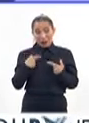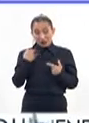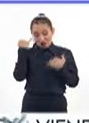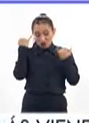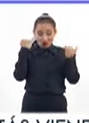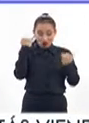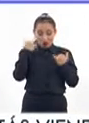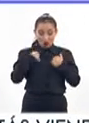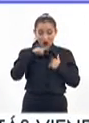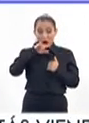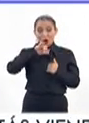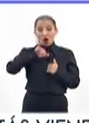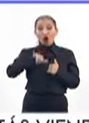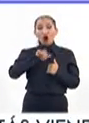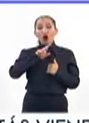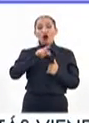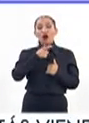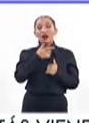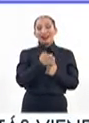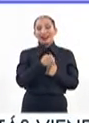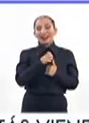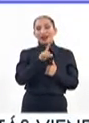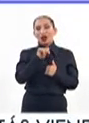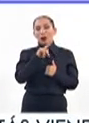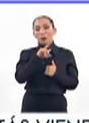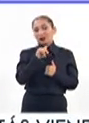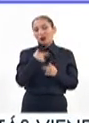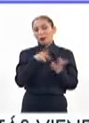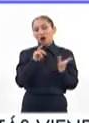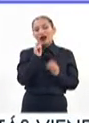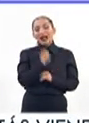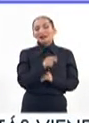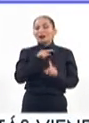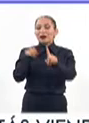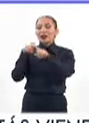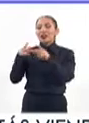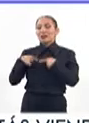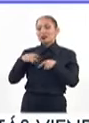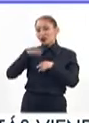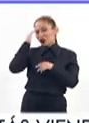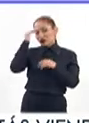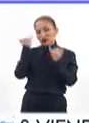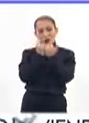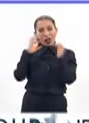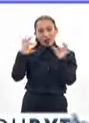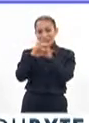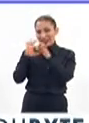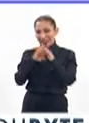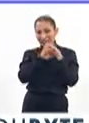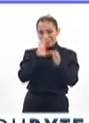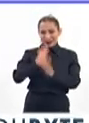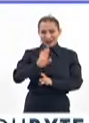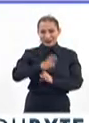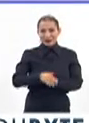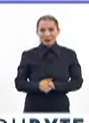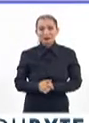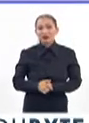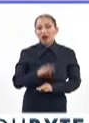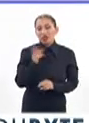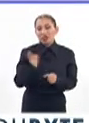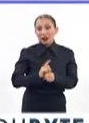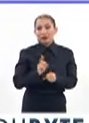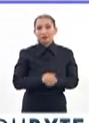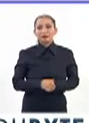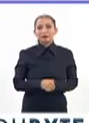creado por Jorge López, pero en realidad creo que representa a mucha gente que conozco y a lo que nos va sucediendo todos los